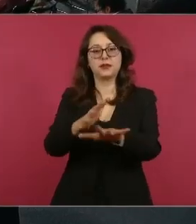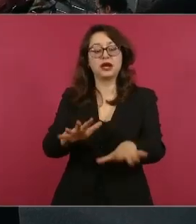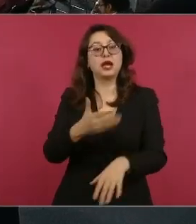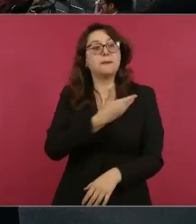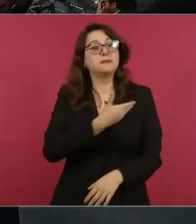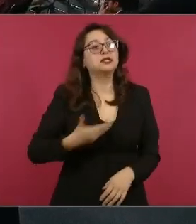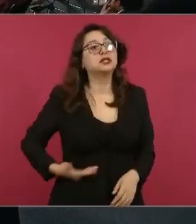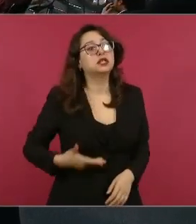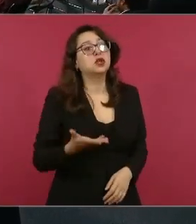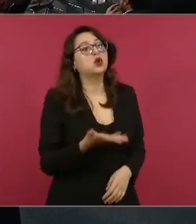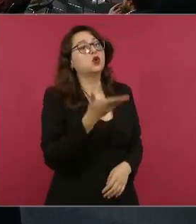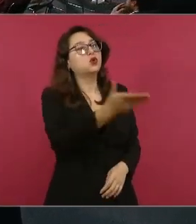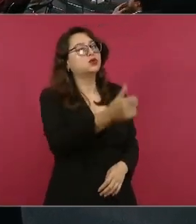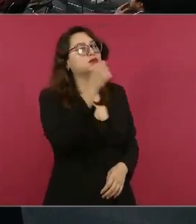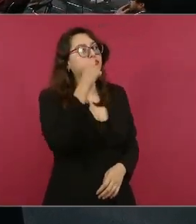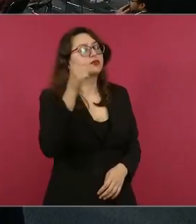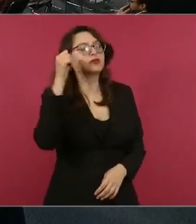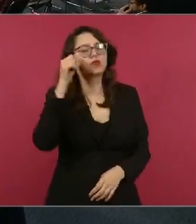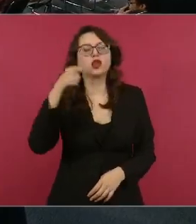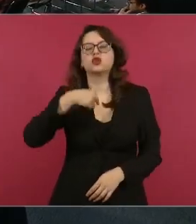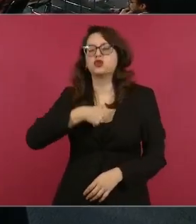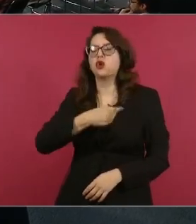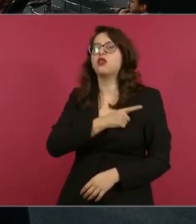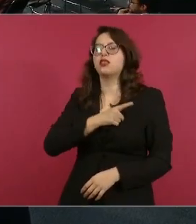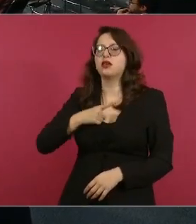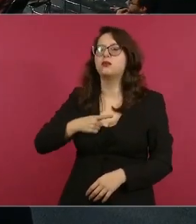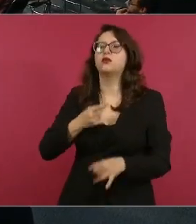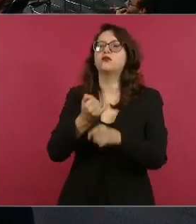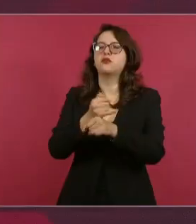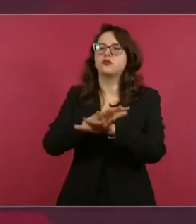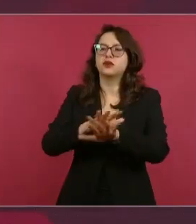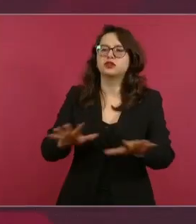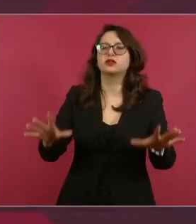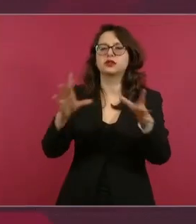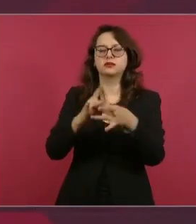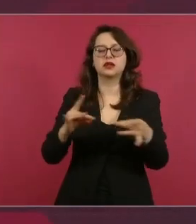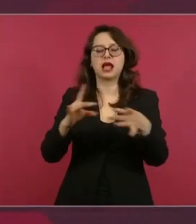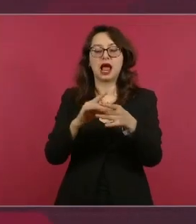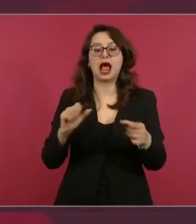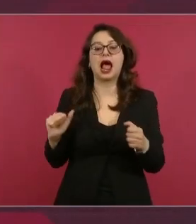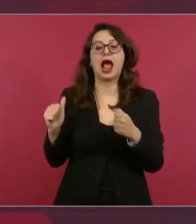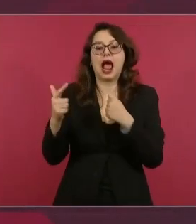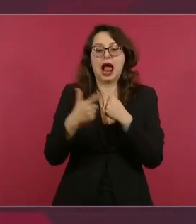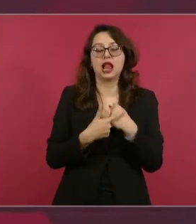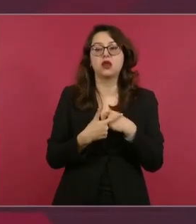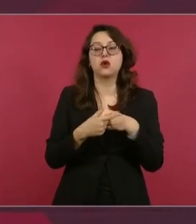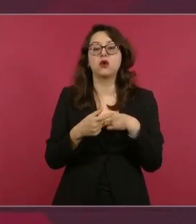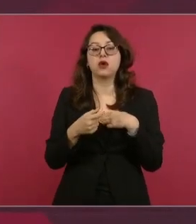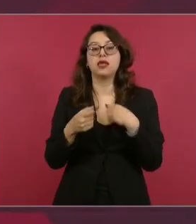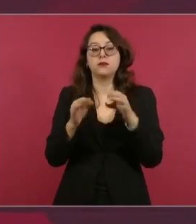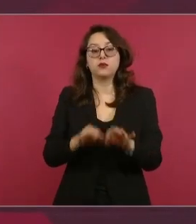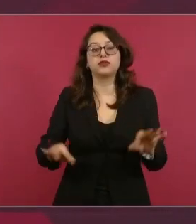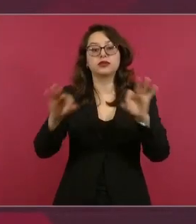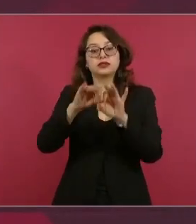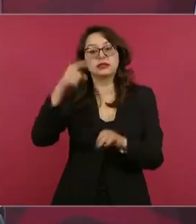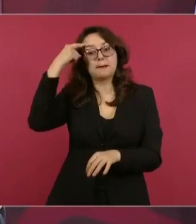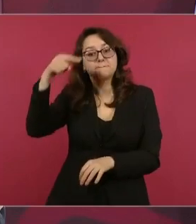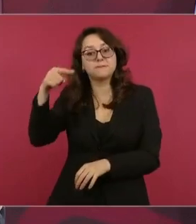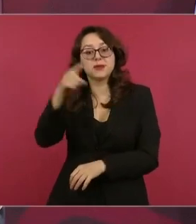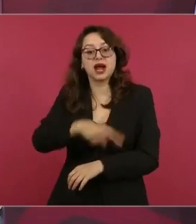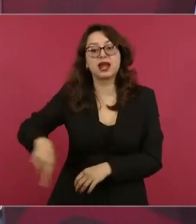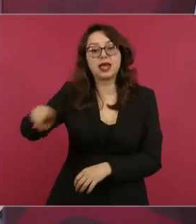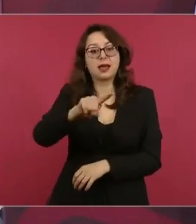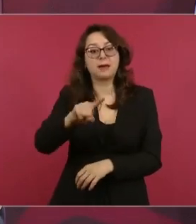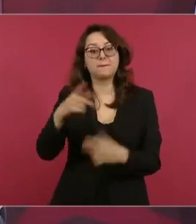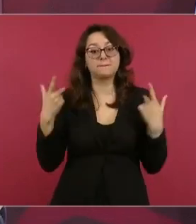forma de replicar, porque les quiero decir algo más en beneficio de los maestros, pero que